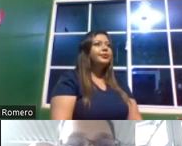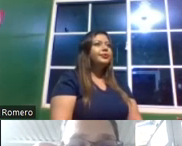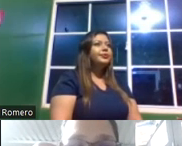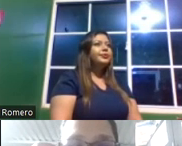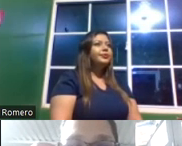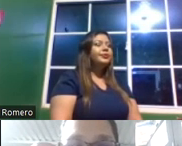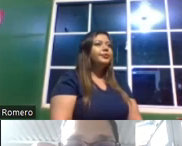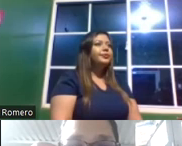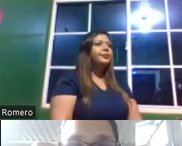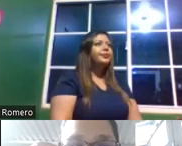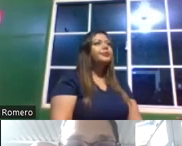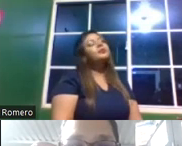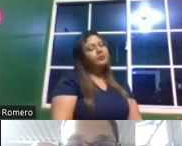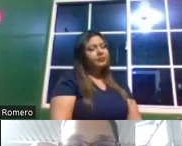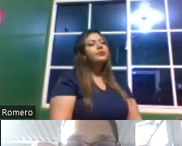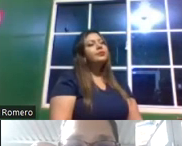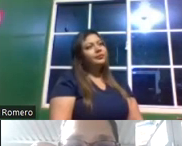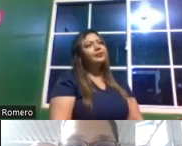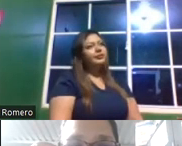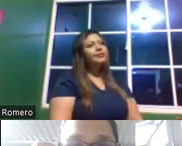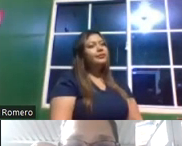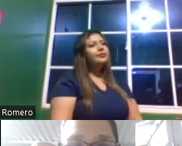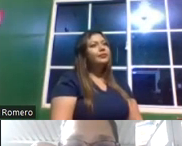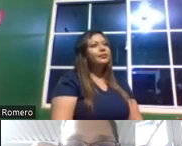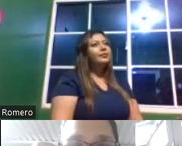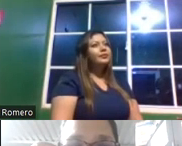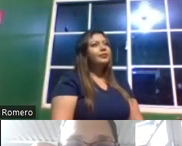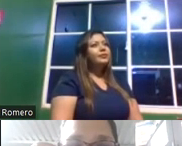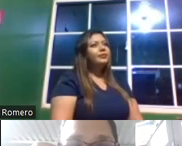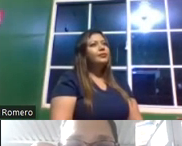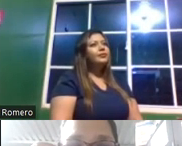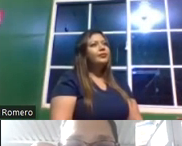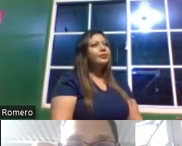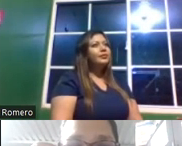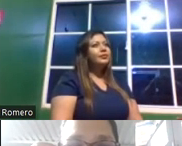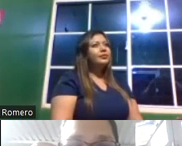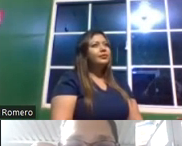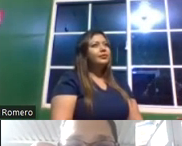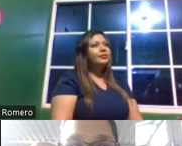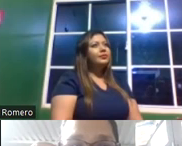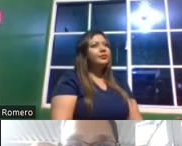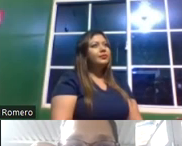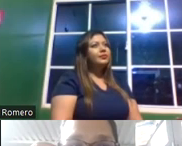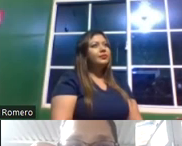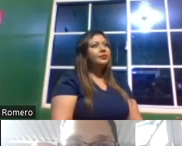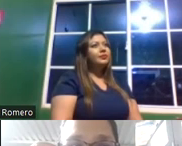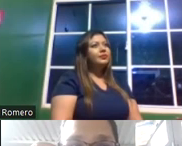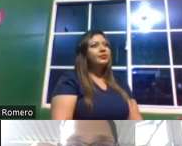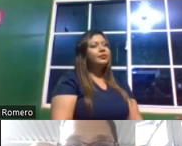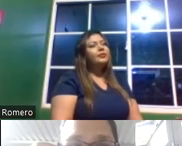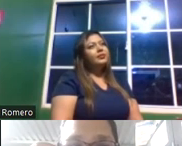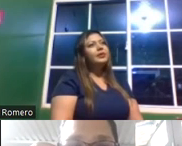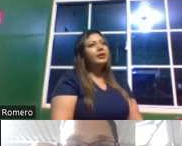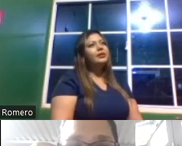bastantes cosas por hacer, digamos. A mí me pone a tarea con esto porque realmente en la empresa que tenemos con mi